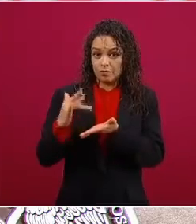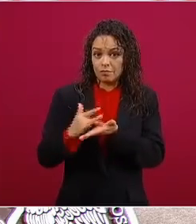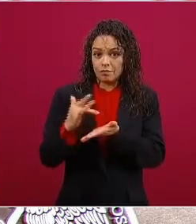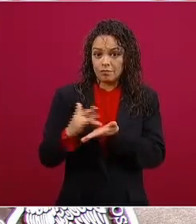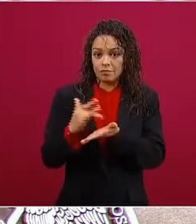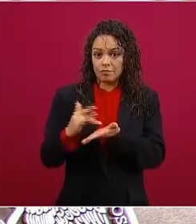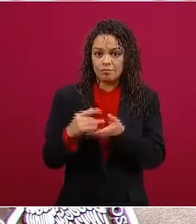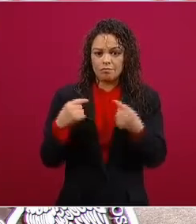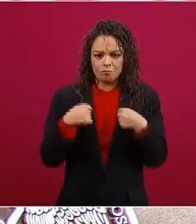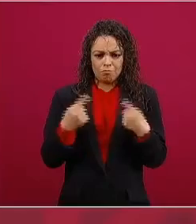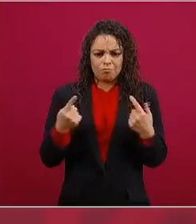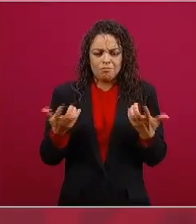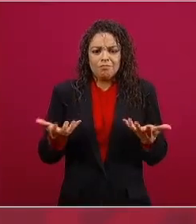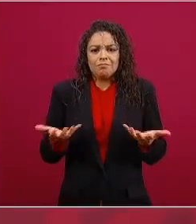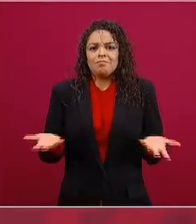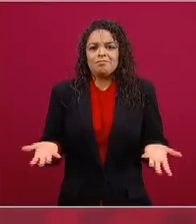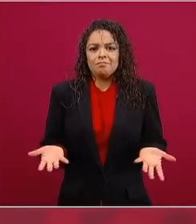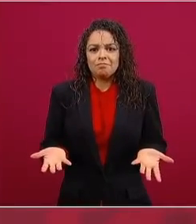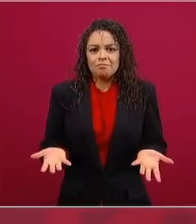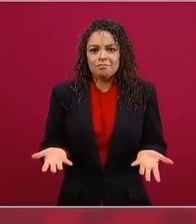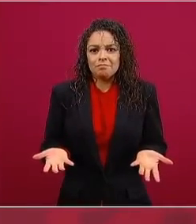de los ciudadanos.